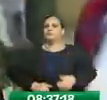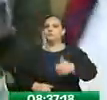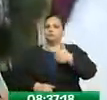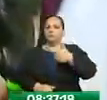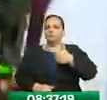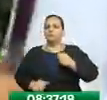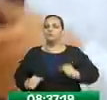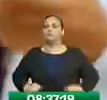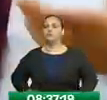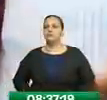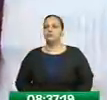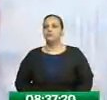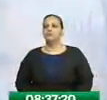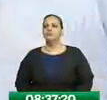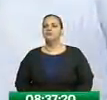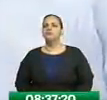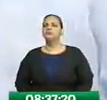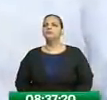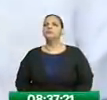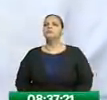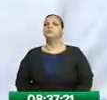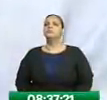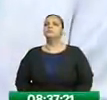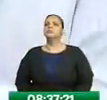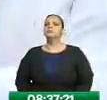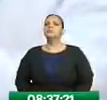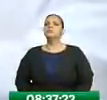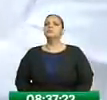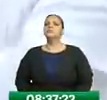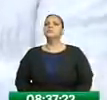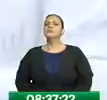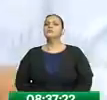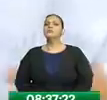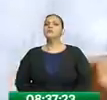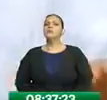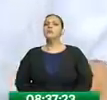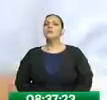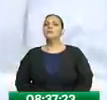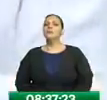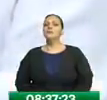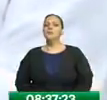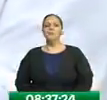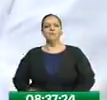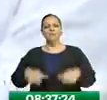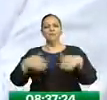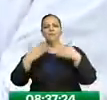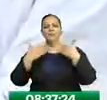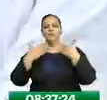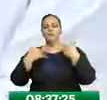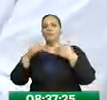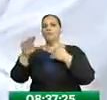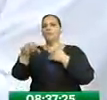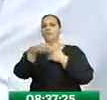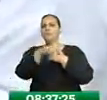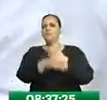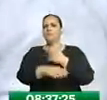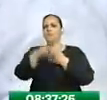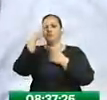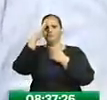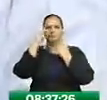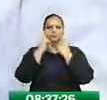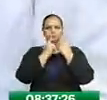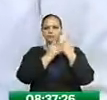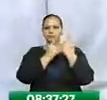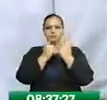ciudadanía se hacía la pregunta en Twitter, ¿qué pasa con los controles en los distintos puntos de la ciudad? ¿Existen o ya se han retirado?